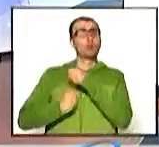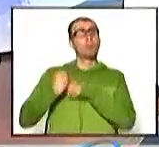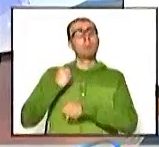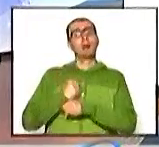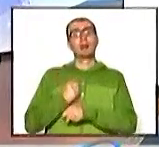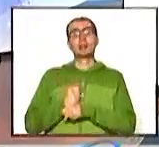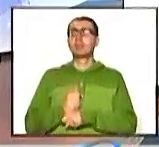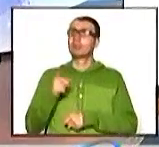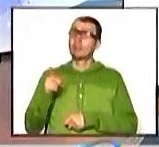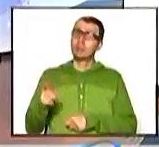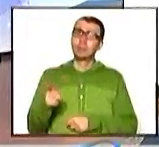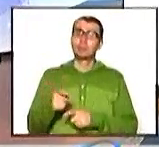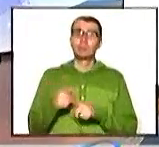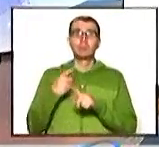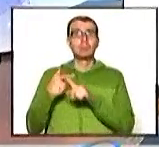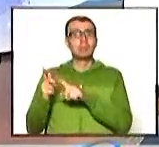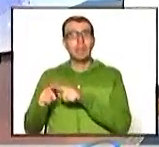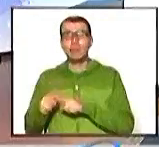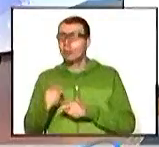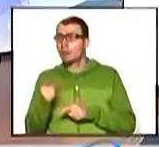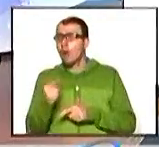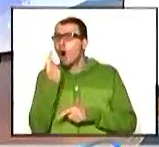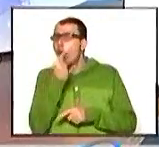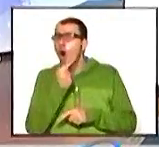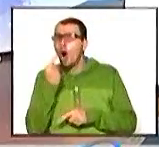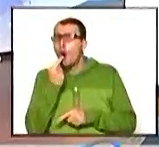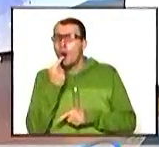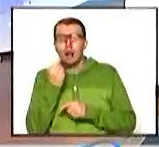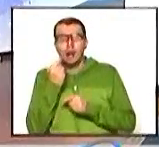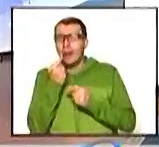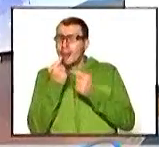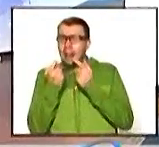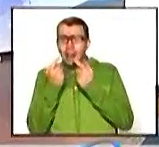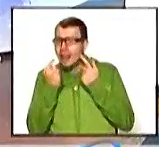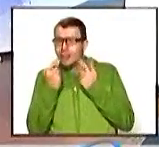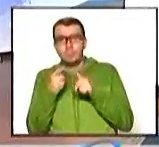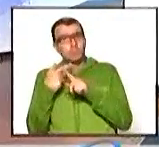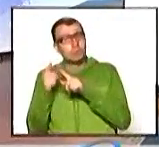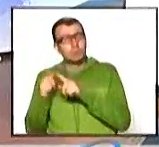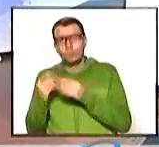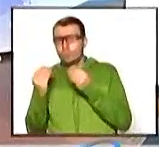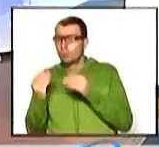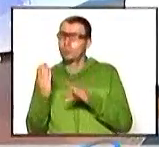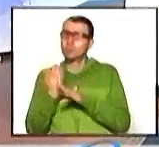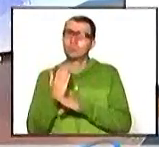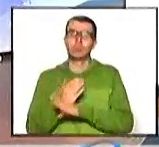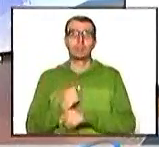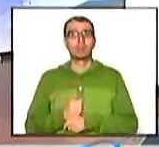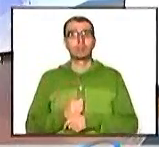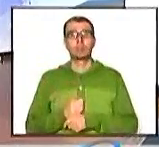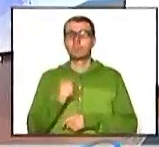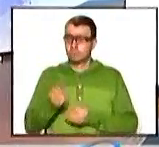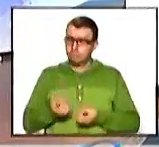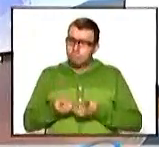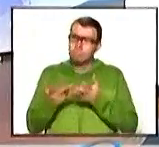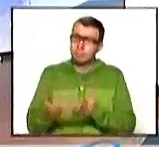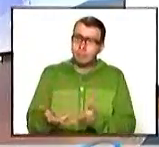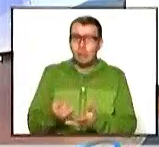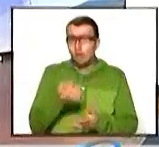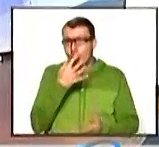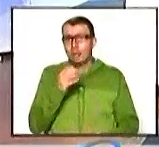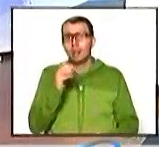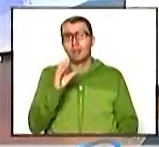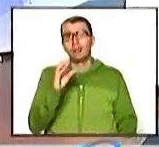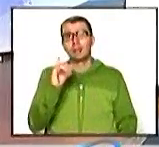muchas vejigas en la boca. Lo he llevado al médico y todo eso, pero no, le han dado aciclovir y